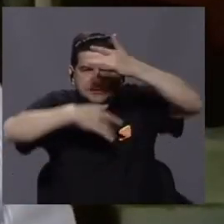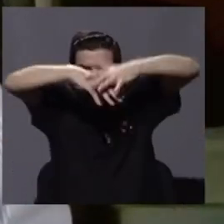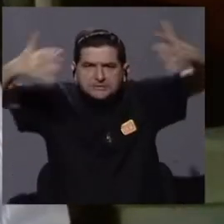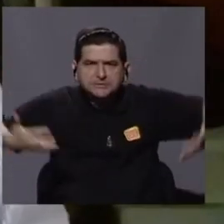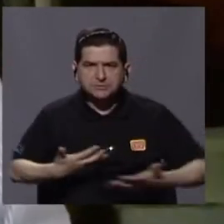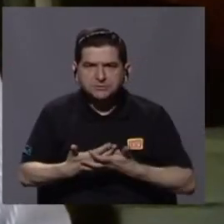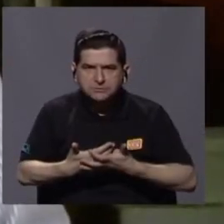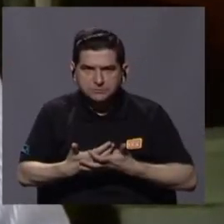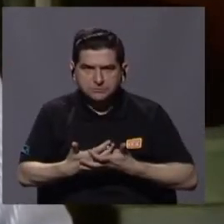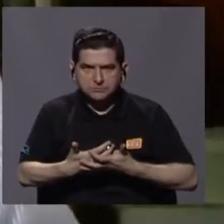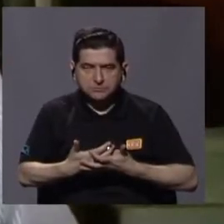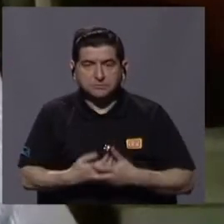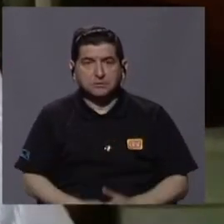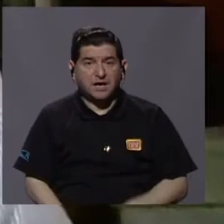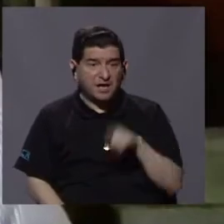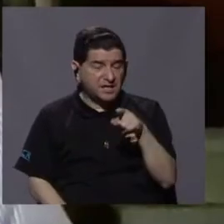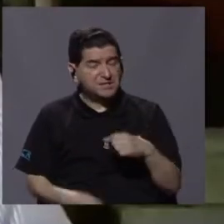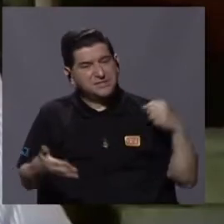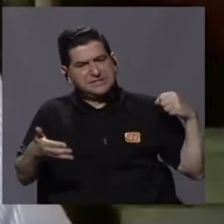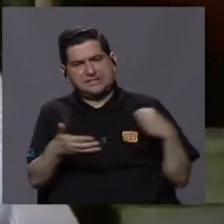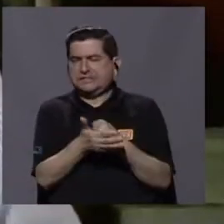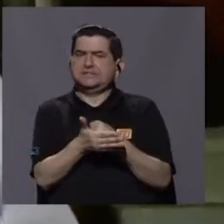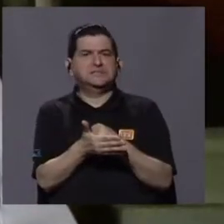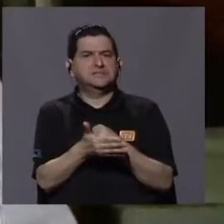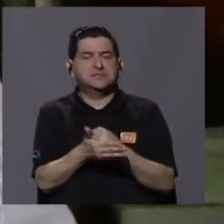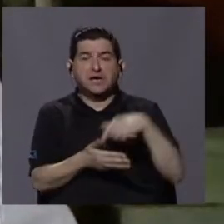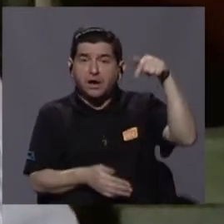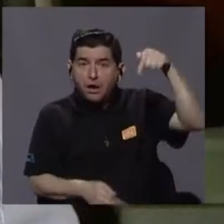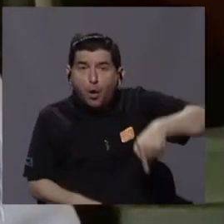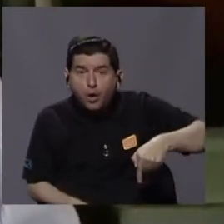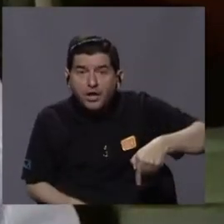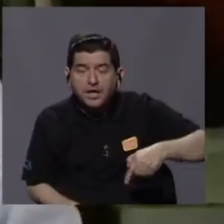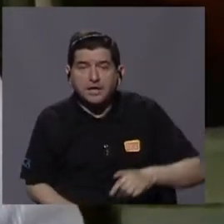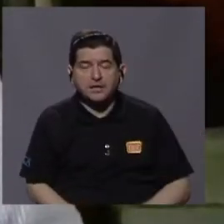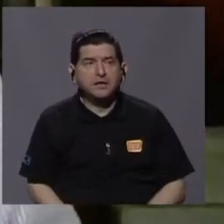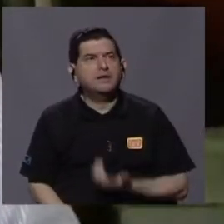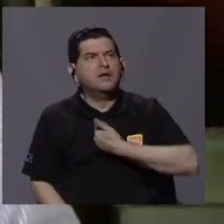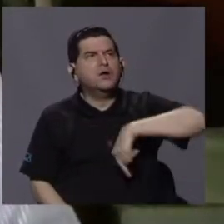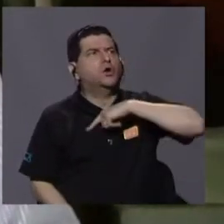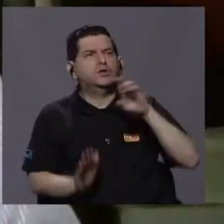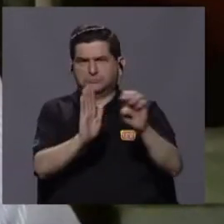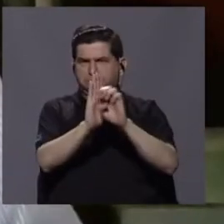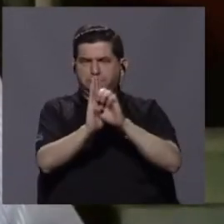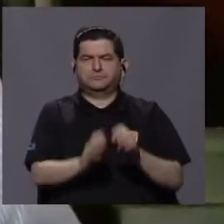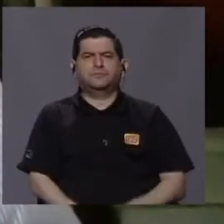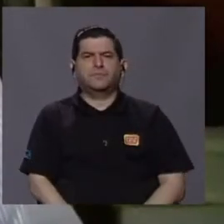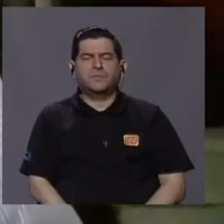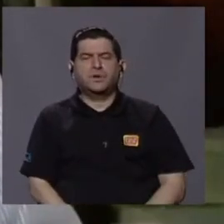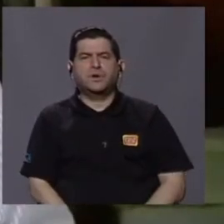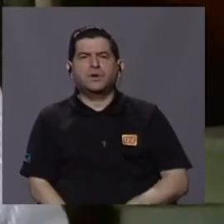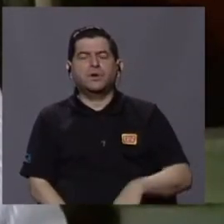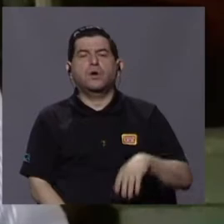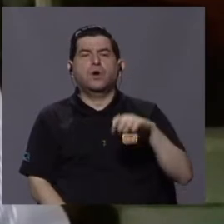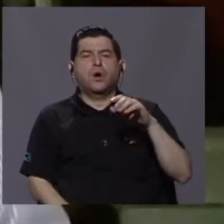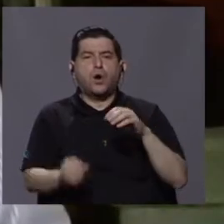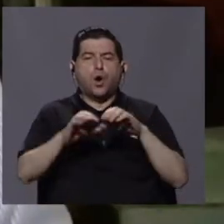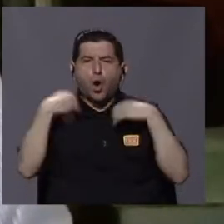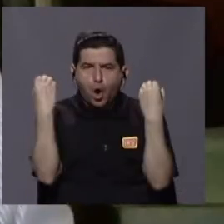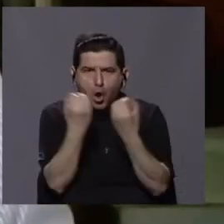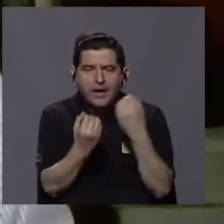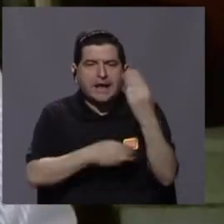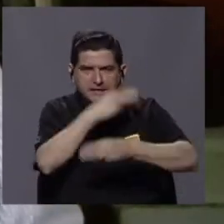esto es lamentable porque hoy en día tenemos por ejemplo la organización mundial del comercio